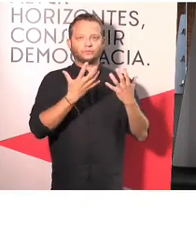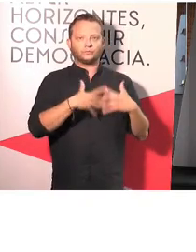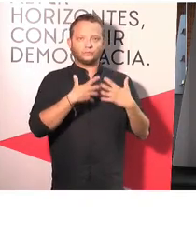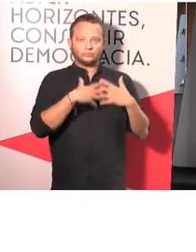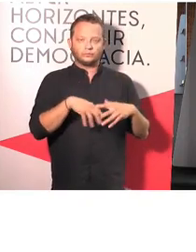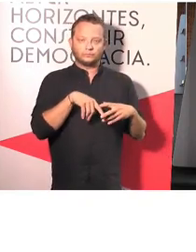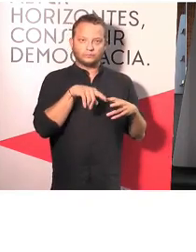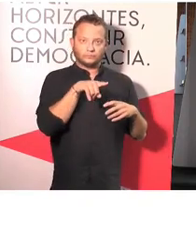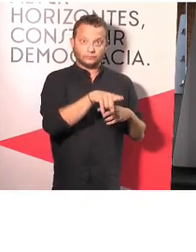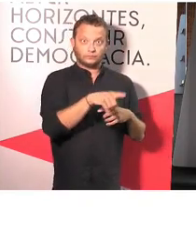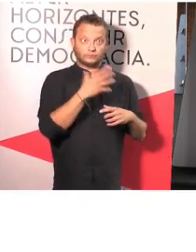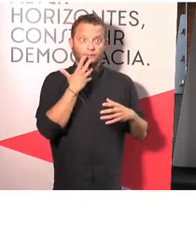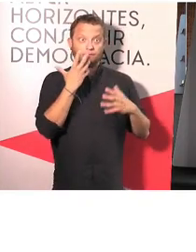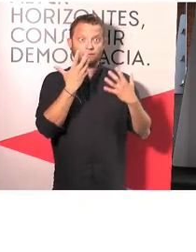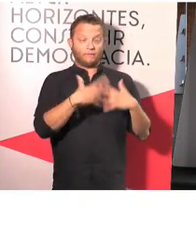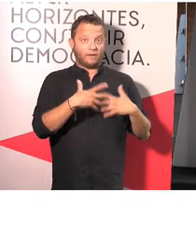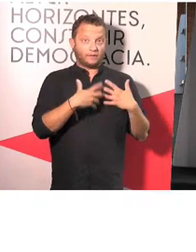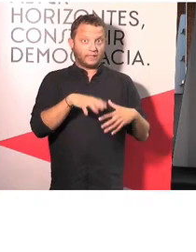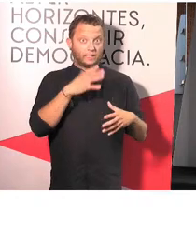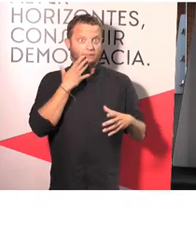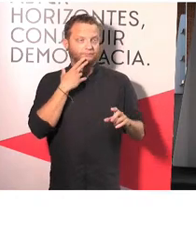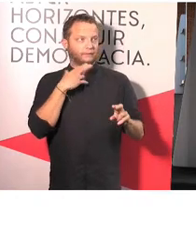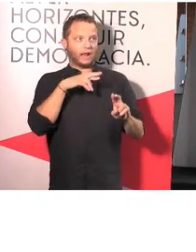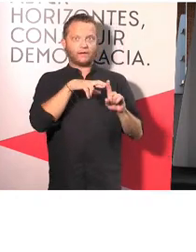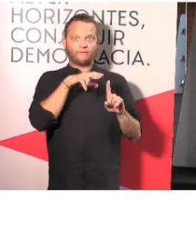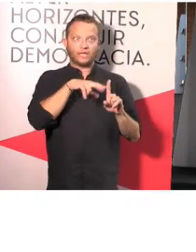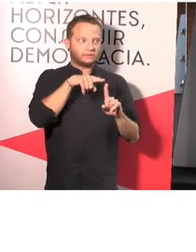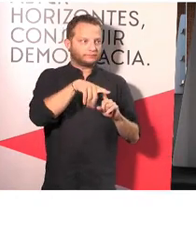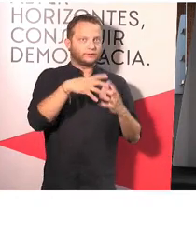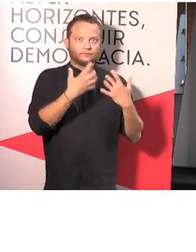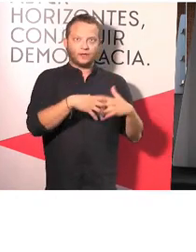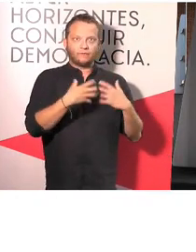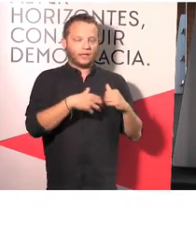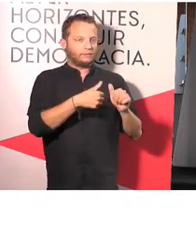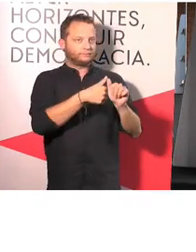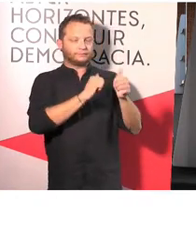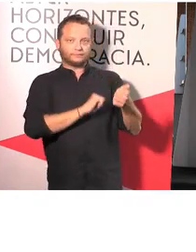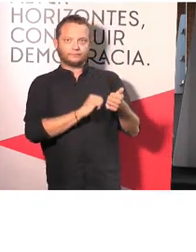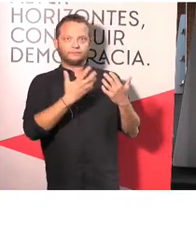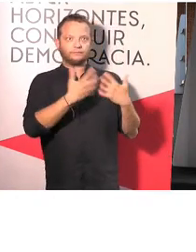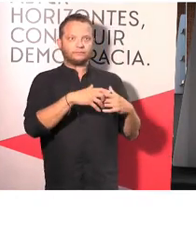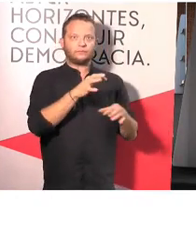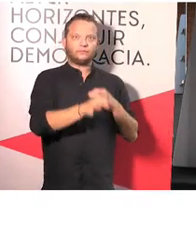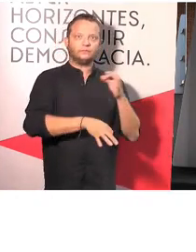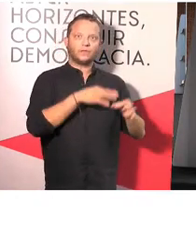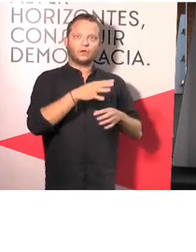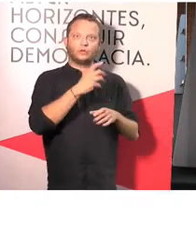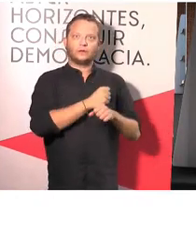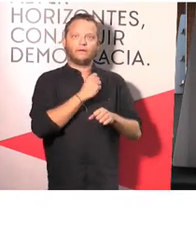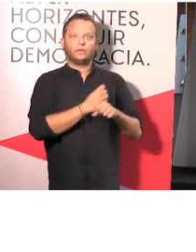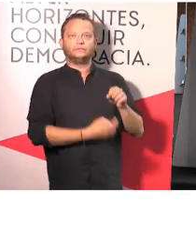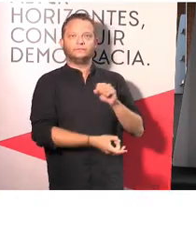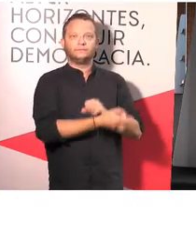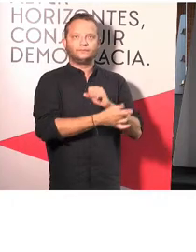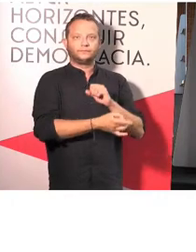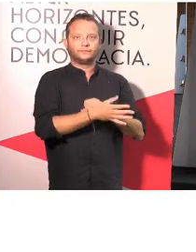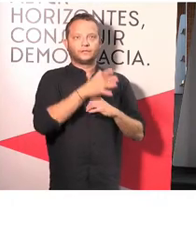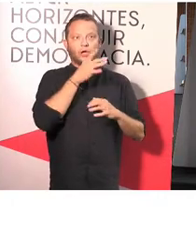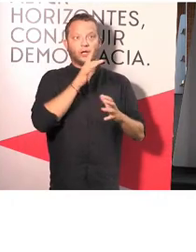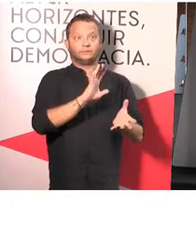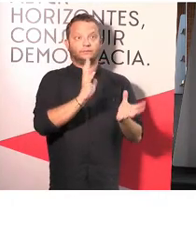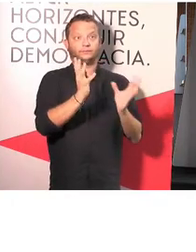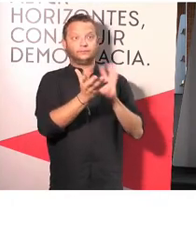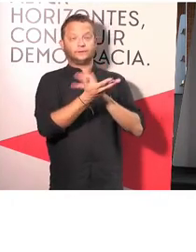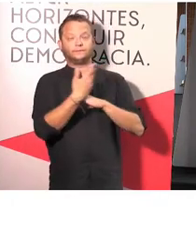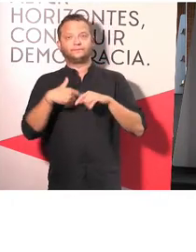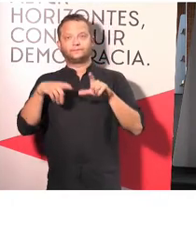industrial las fábricas eran como el referente, ¿no? De organización del trabajo, de organización de la producción, y ahora estamos transitando hacia